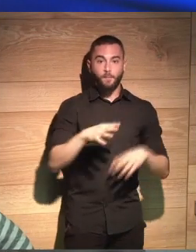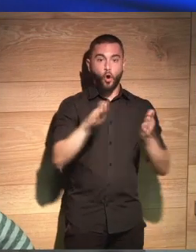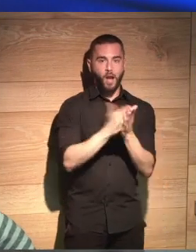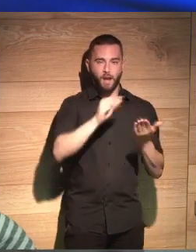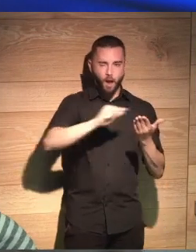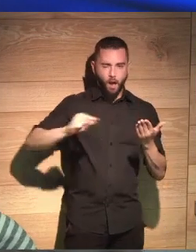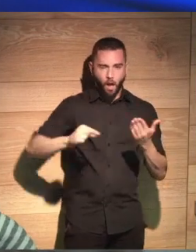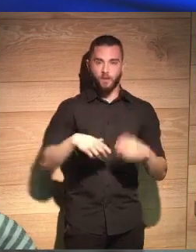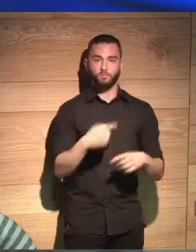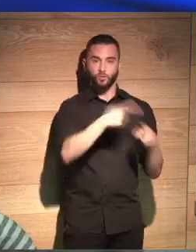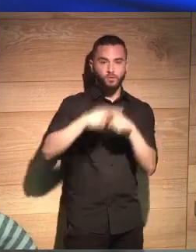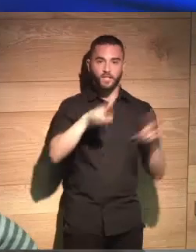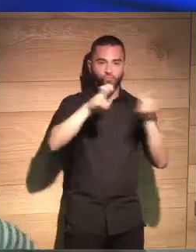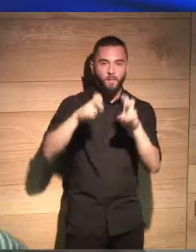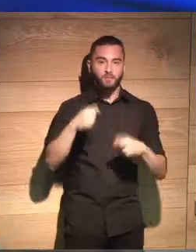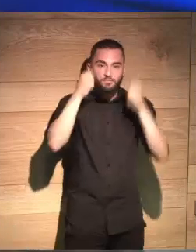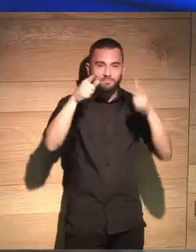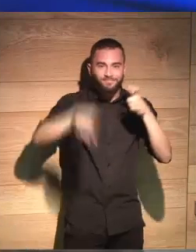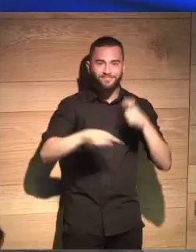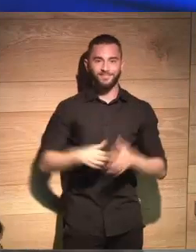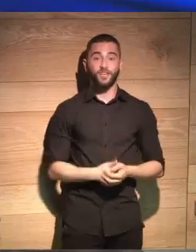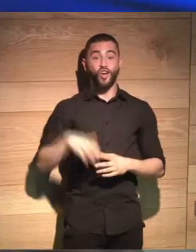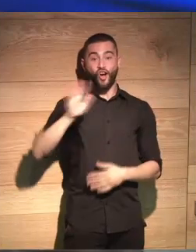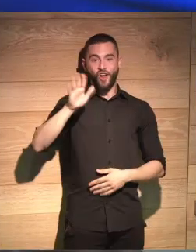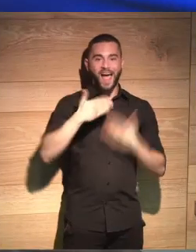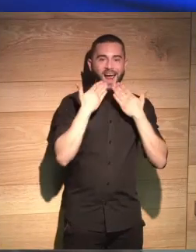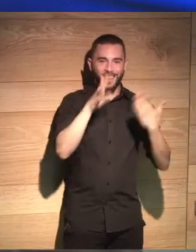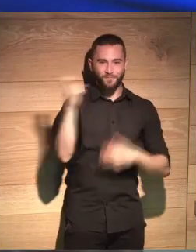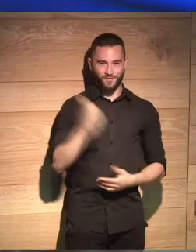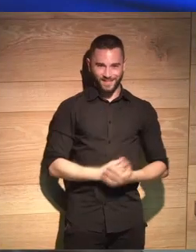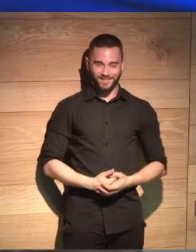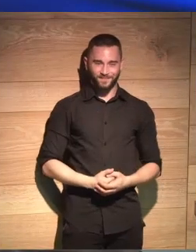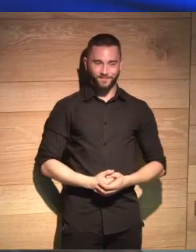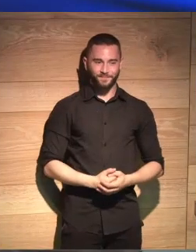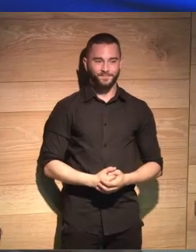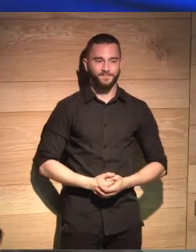sonoro? Bueno, hola, gracias por estar aquí.